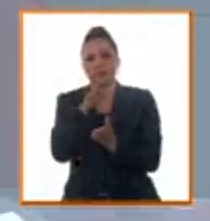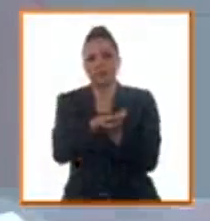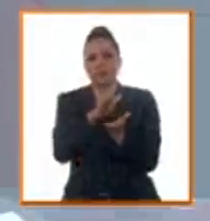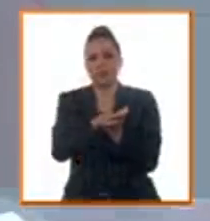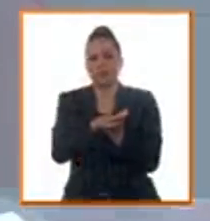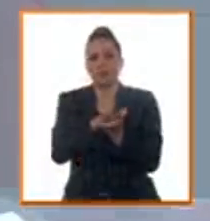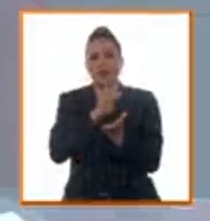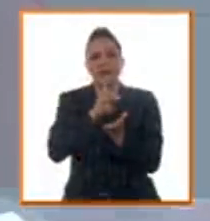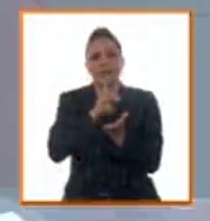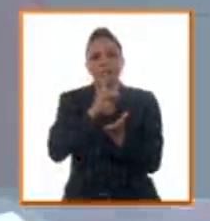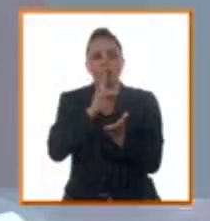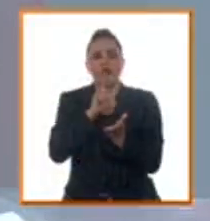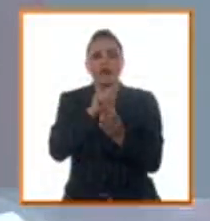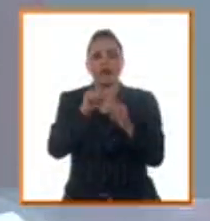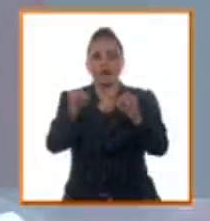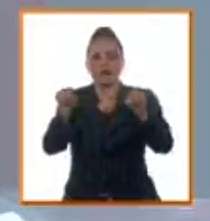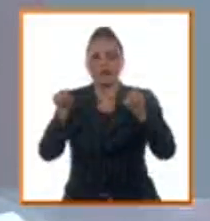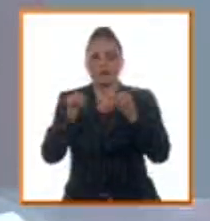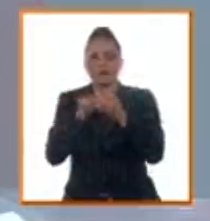embalses